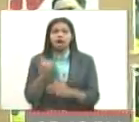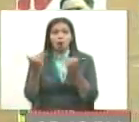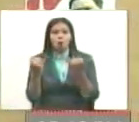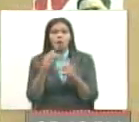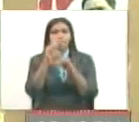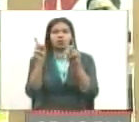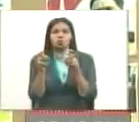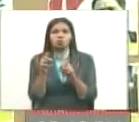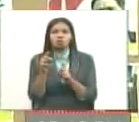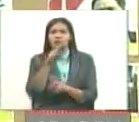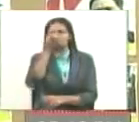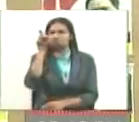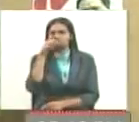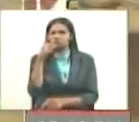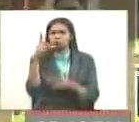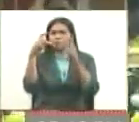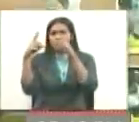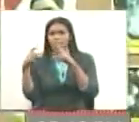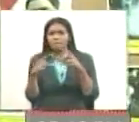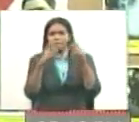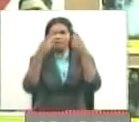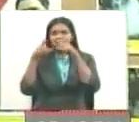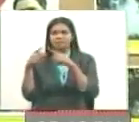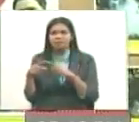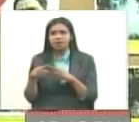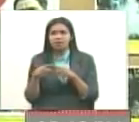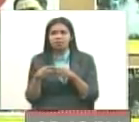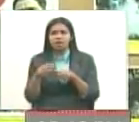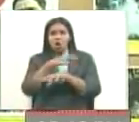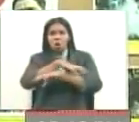que están aquí, pues. Tú le preguntas hasta los gatos y dicen, mm-mm.